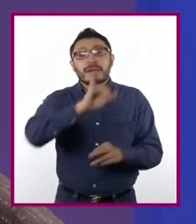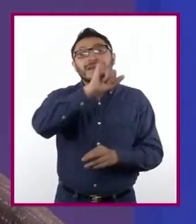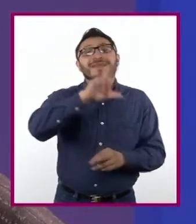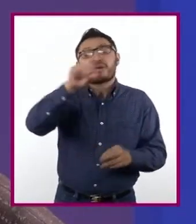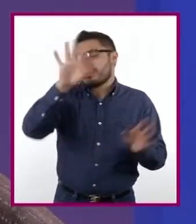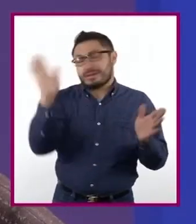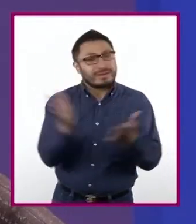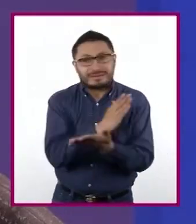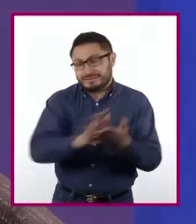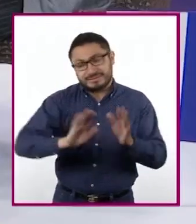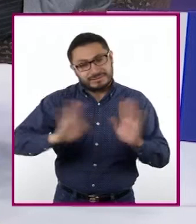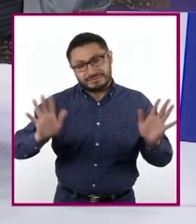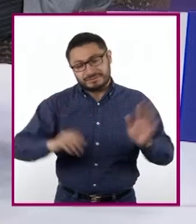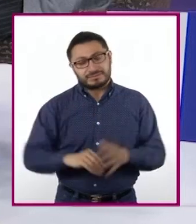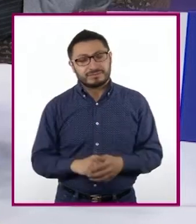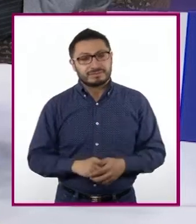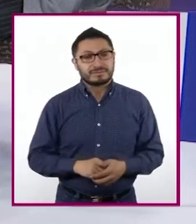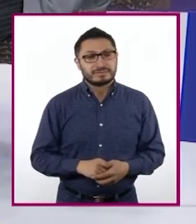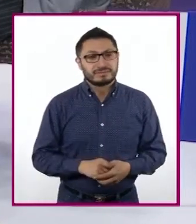o una negación.